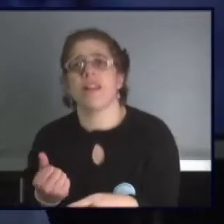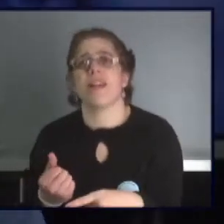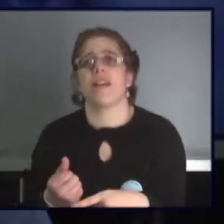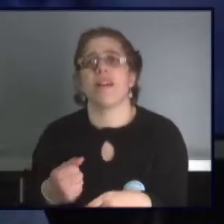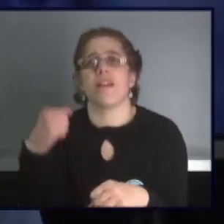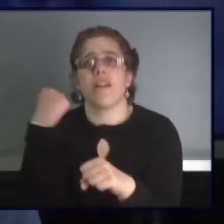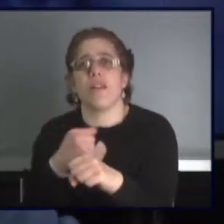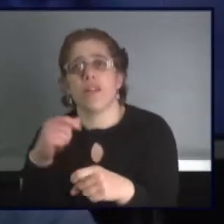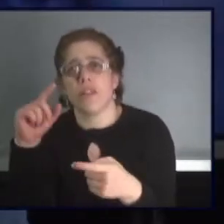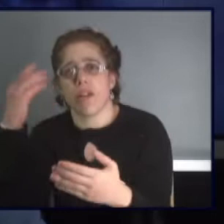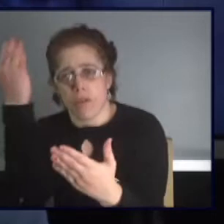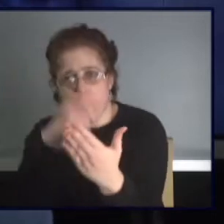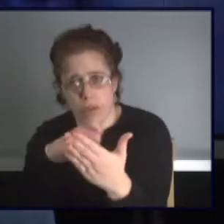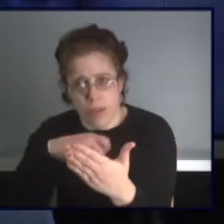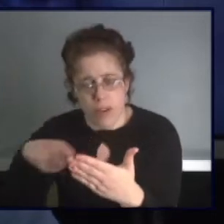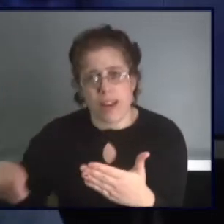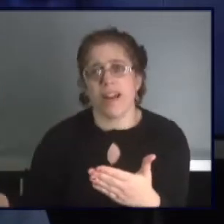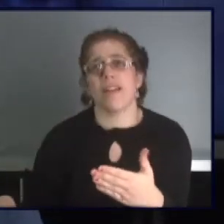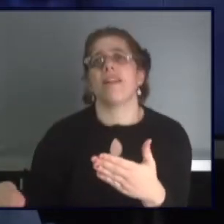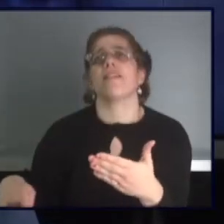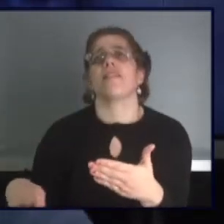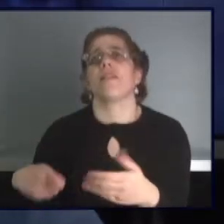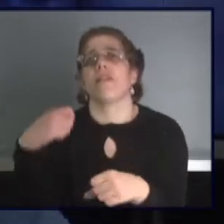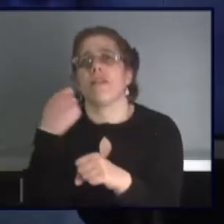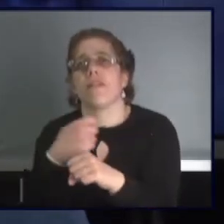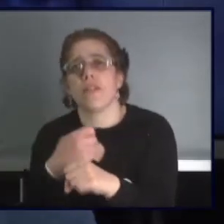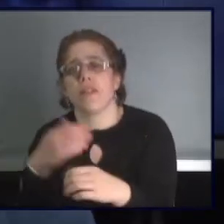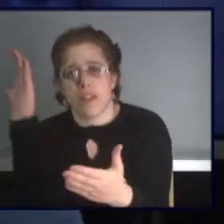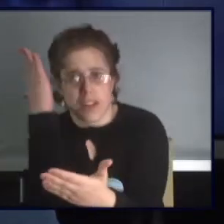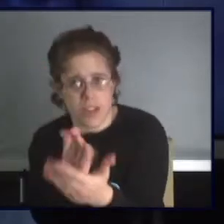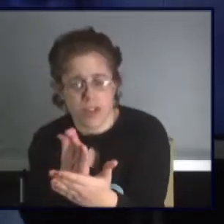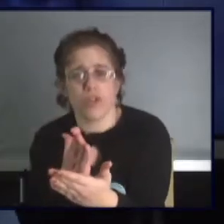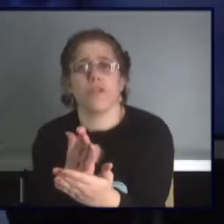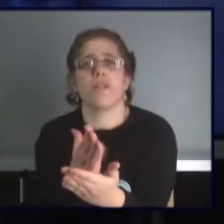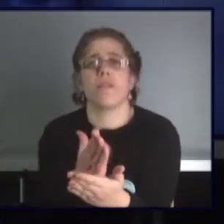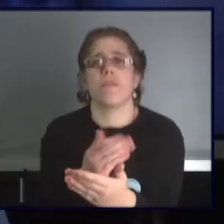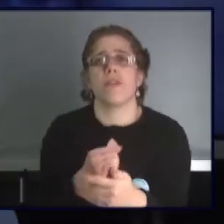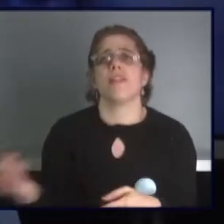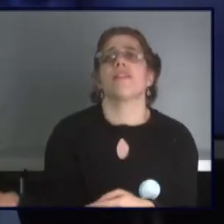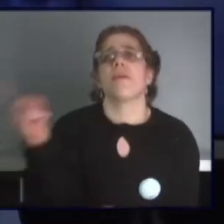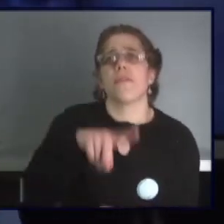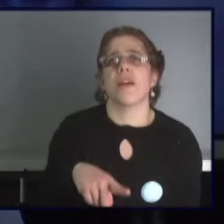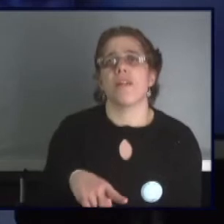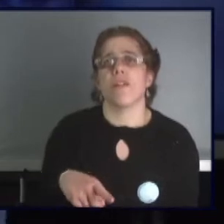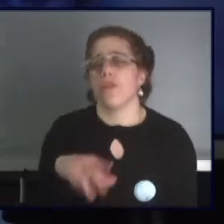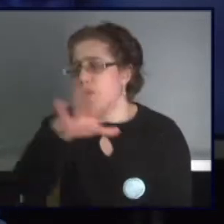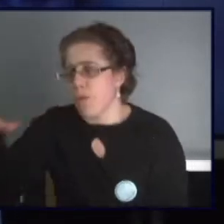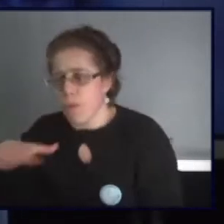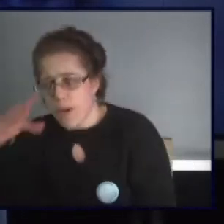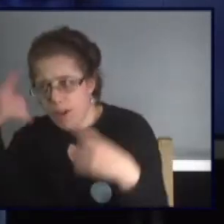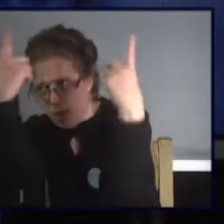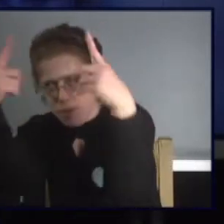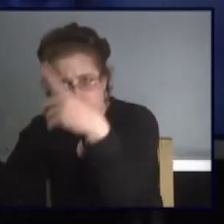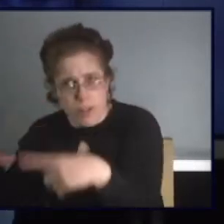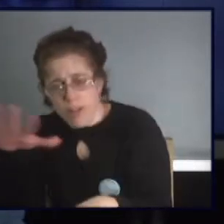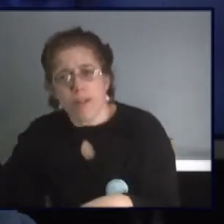de contrato laboral etcétera de derechos laborales como también los problemas de los barrios porque los problemas de los